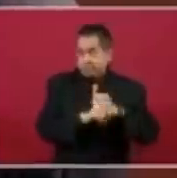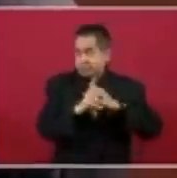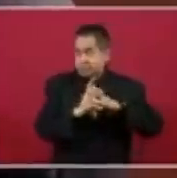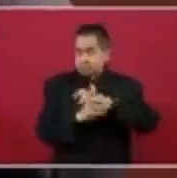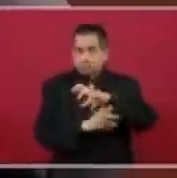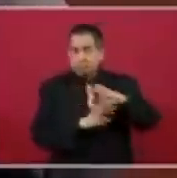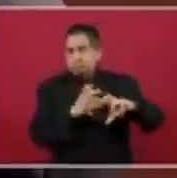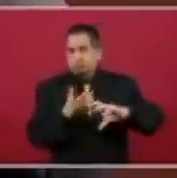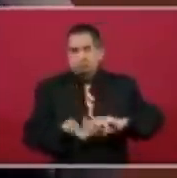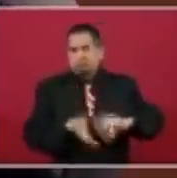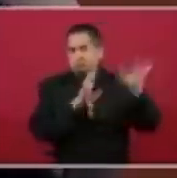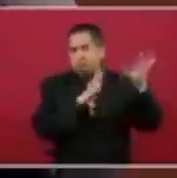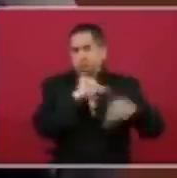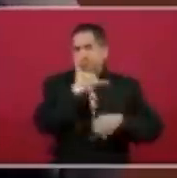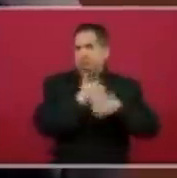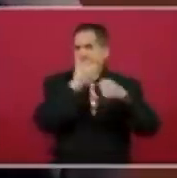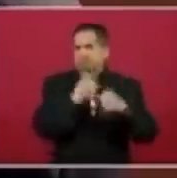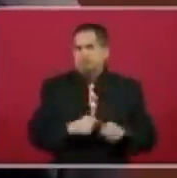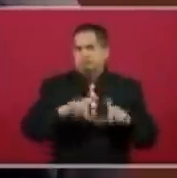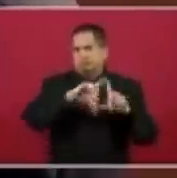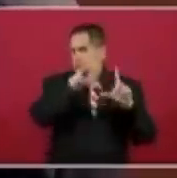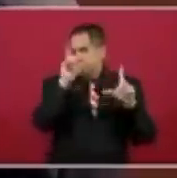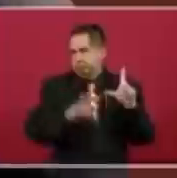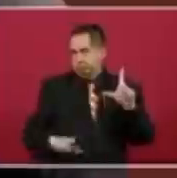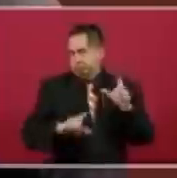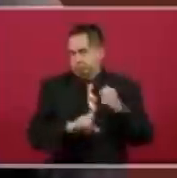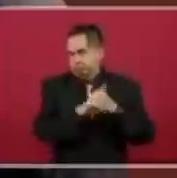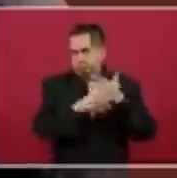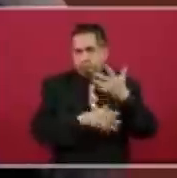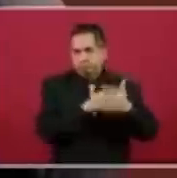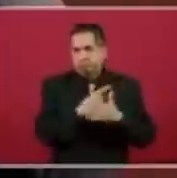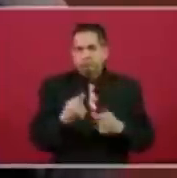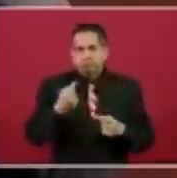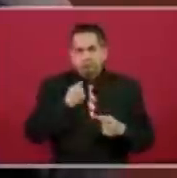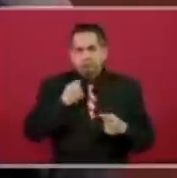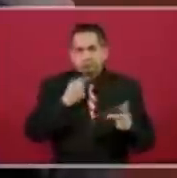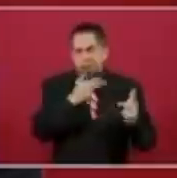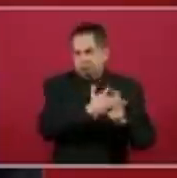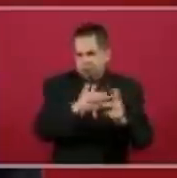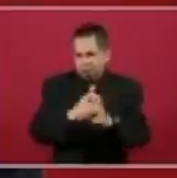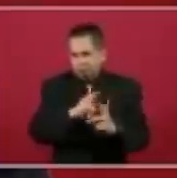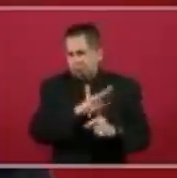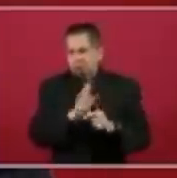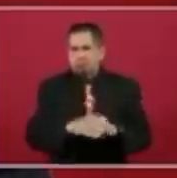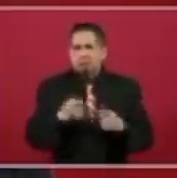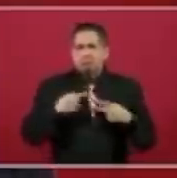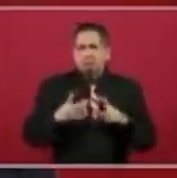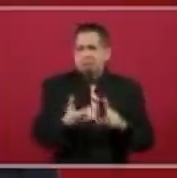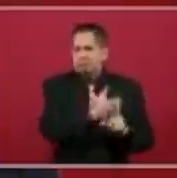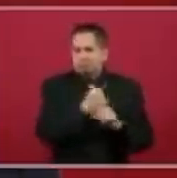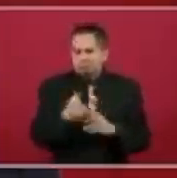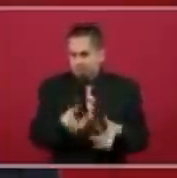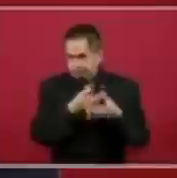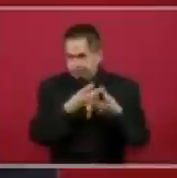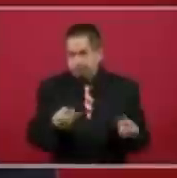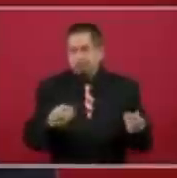desastre de inseguridad y de violencia, de asesinatos, de desaparecidos.